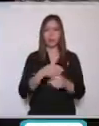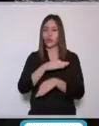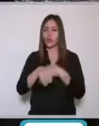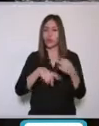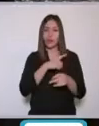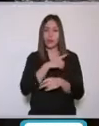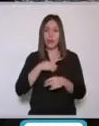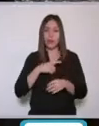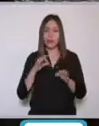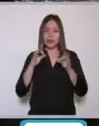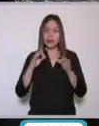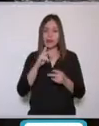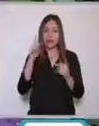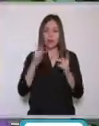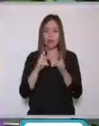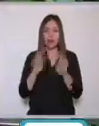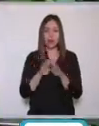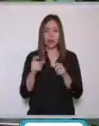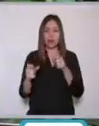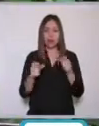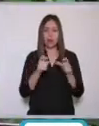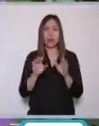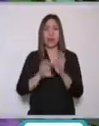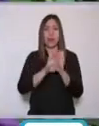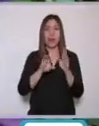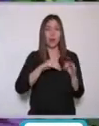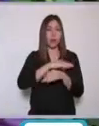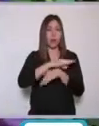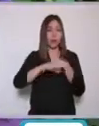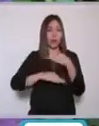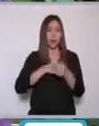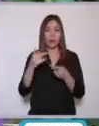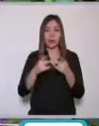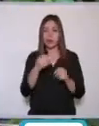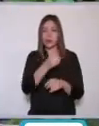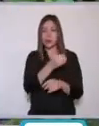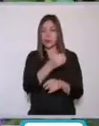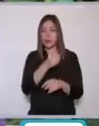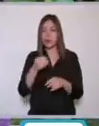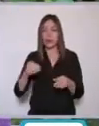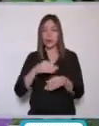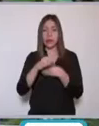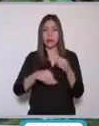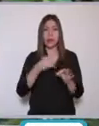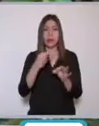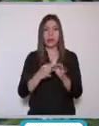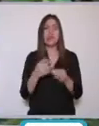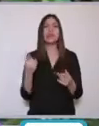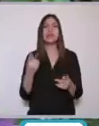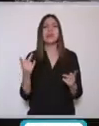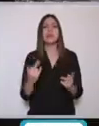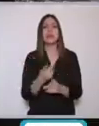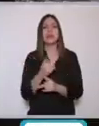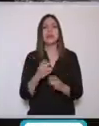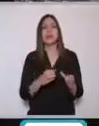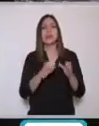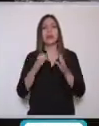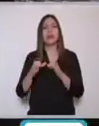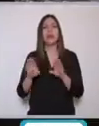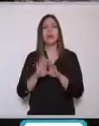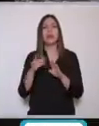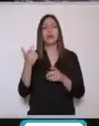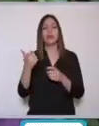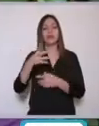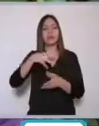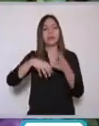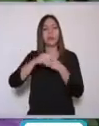materia política. Así es. En caso de acomodarse tal cual ahora lo estamos viendo, ¿qué va a pasar con los sectores económicos,